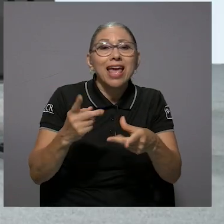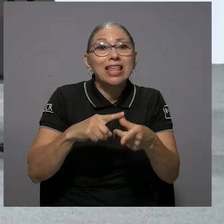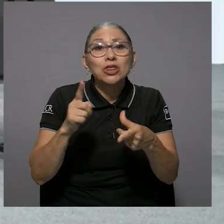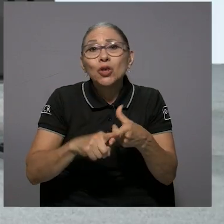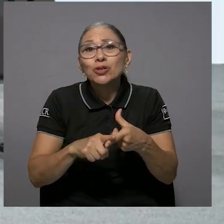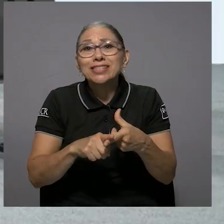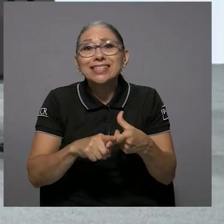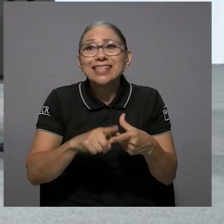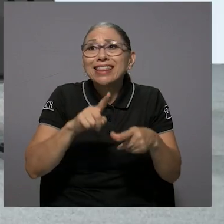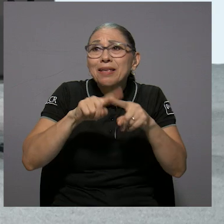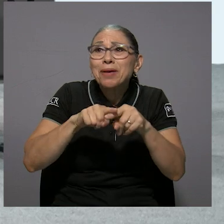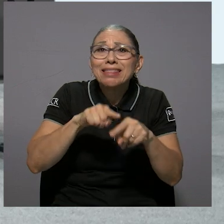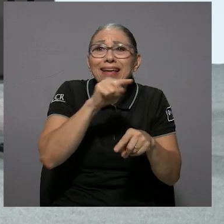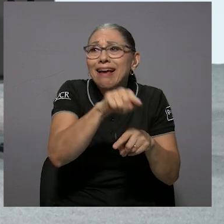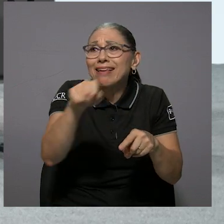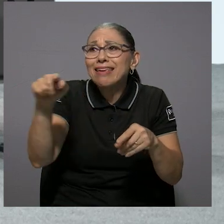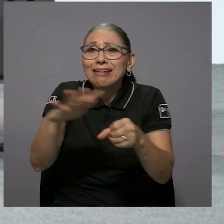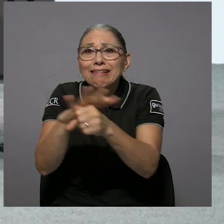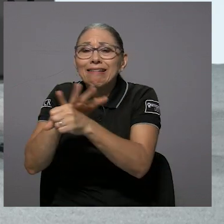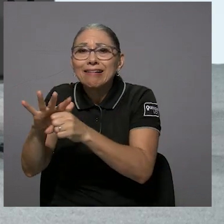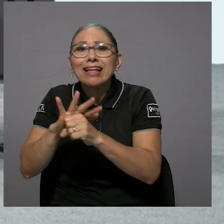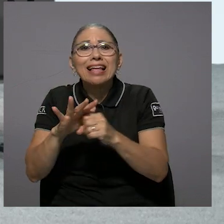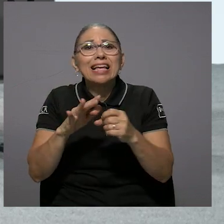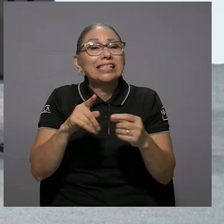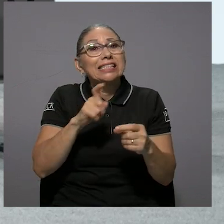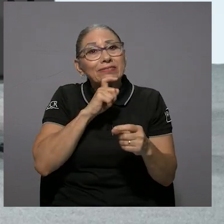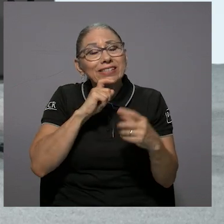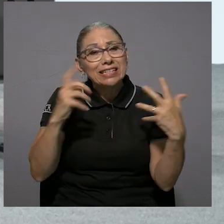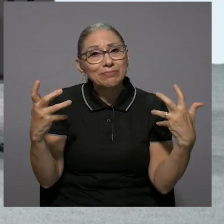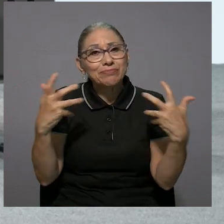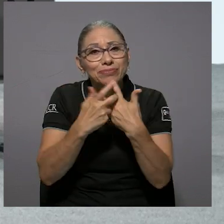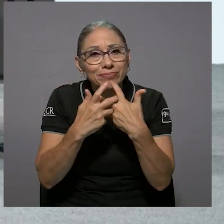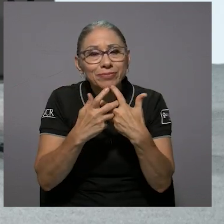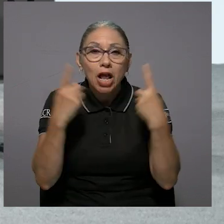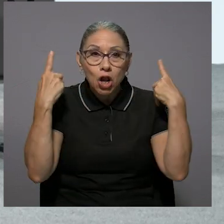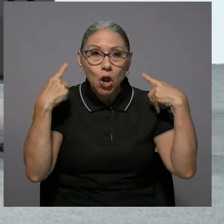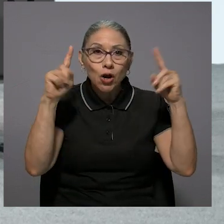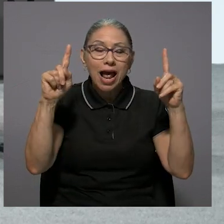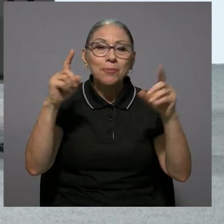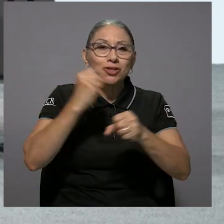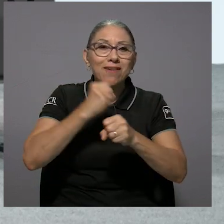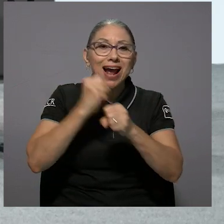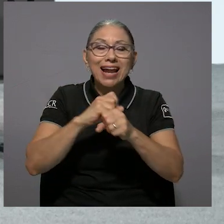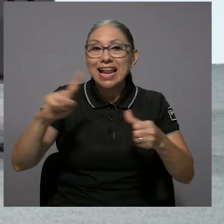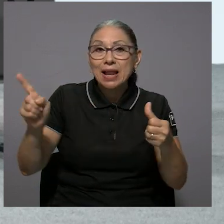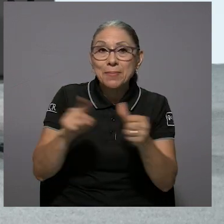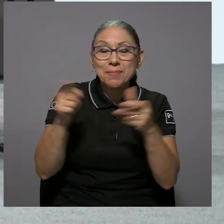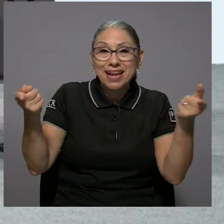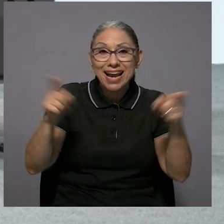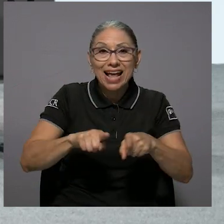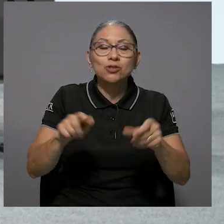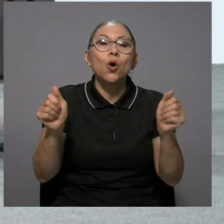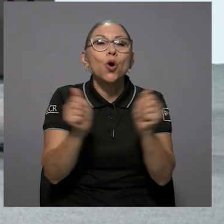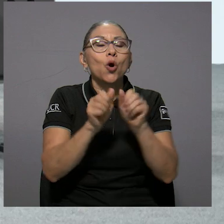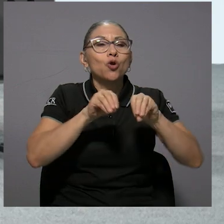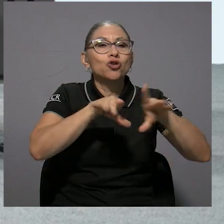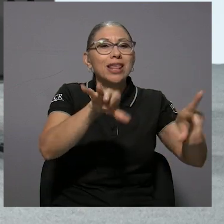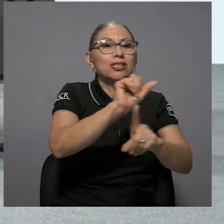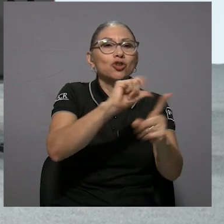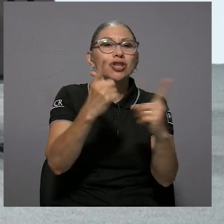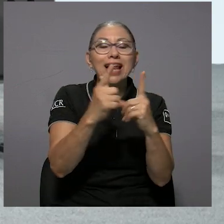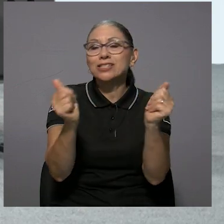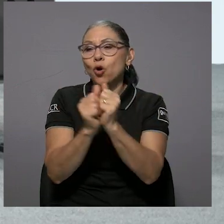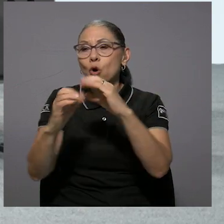particulares. Y logramos trabajar, por ejemplo, el del primer caso, lo trabajamos con redes sociales y con comunicación